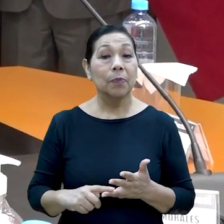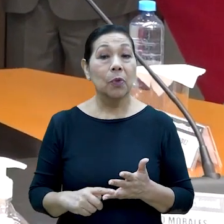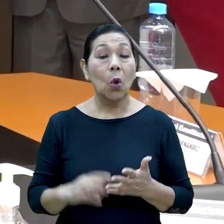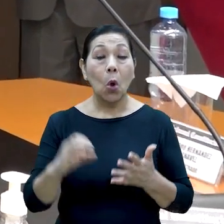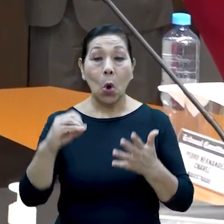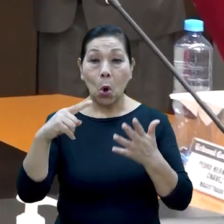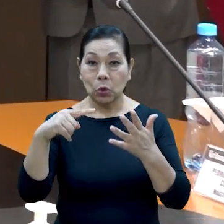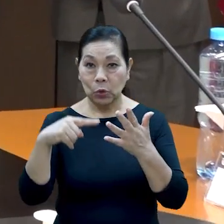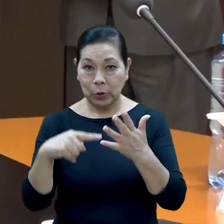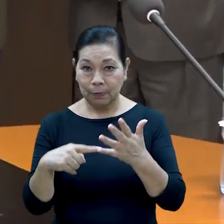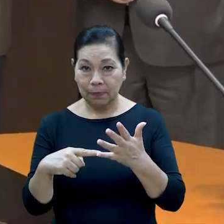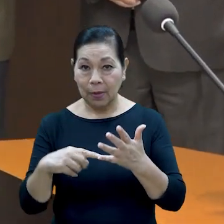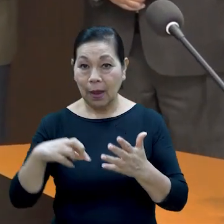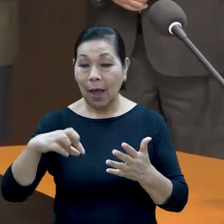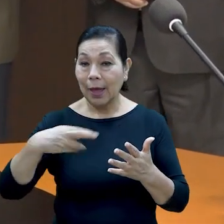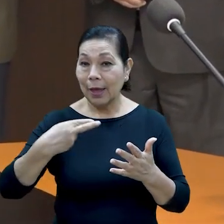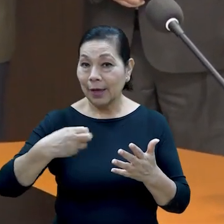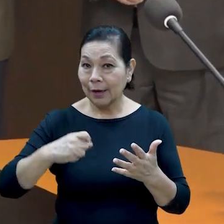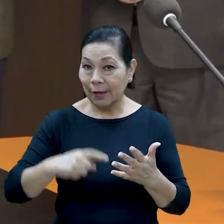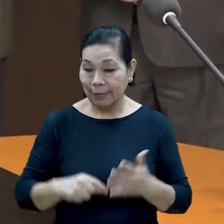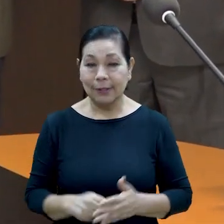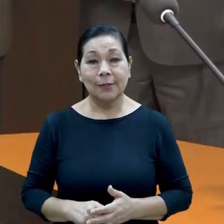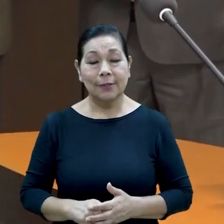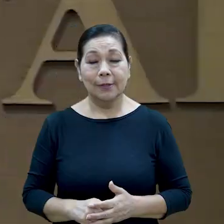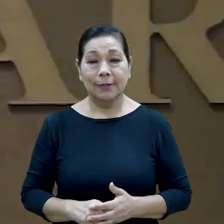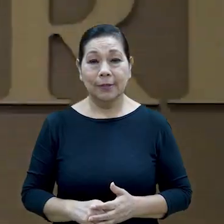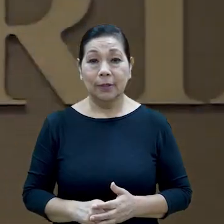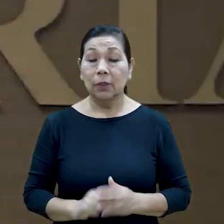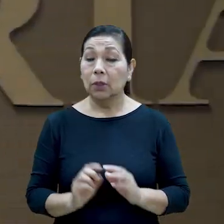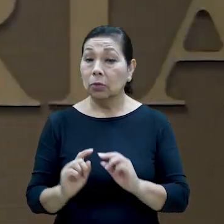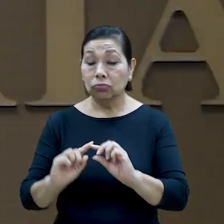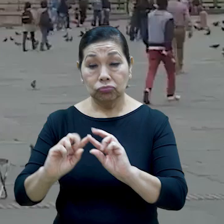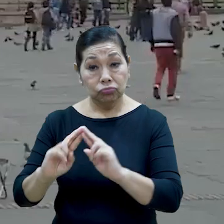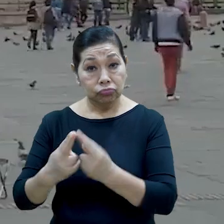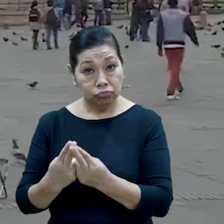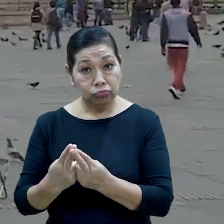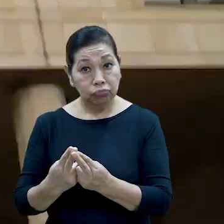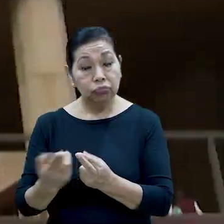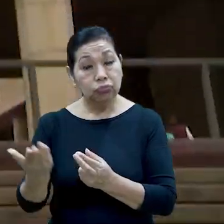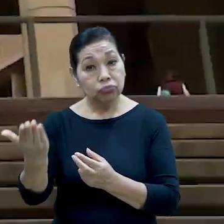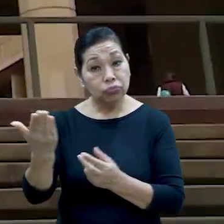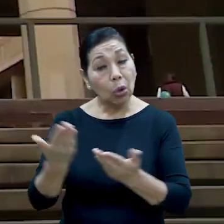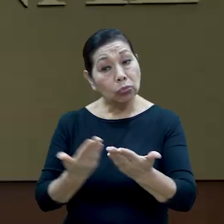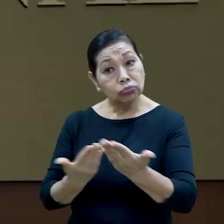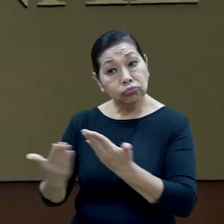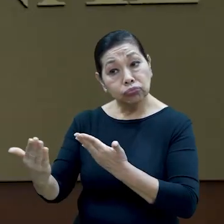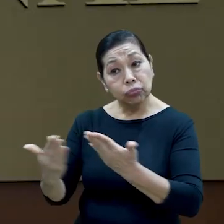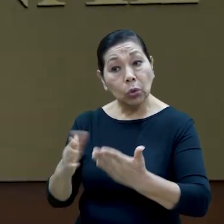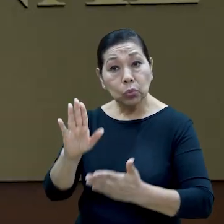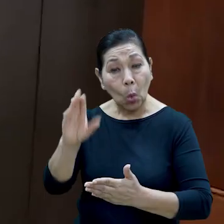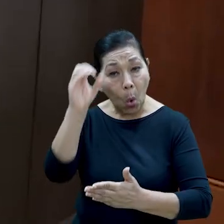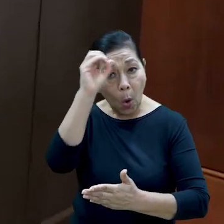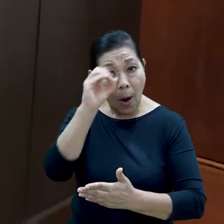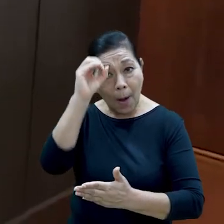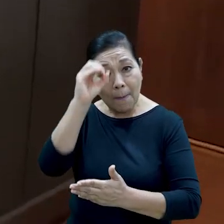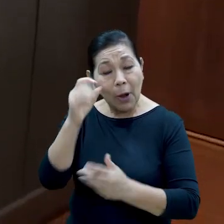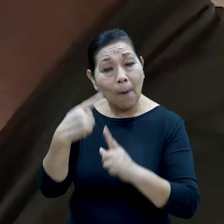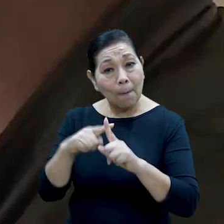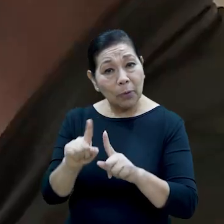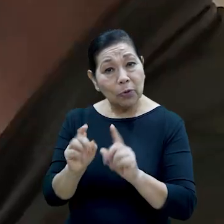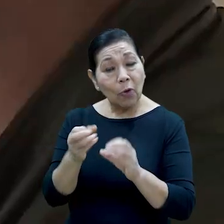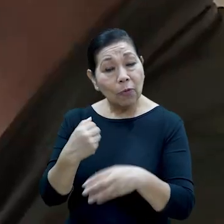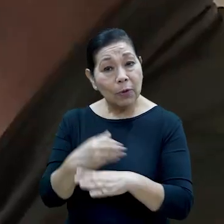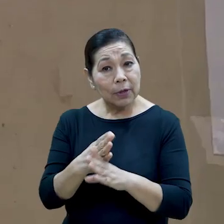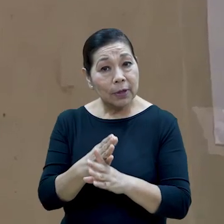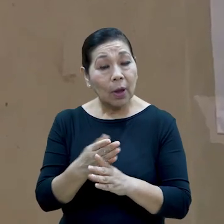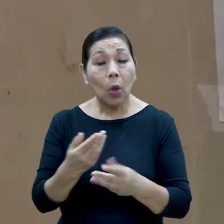Valdés, César Ochoa Cardich y Pedro Hernández Chávez. Durante la cita, los magistrados intercambiaron puntos de vista y